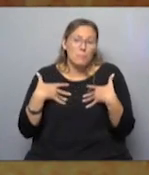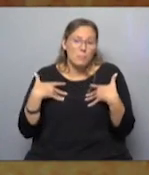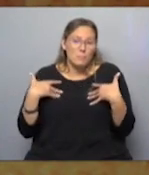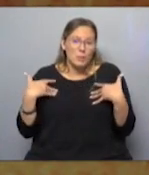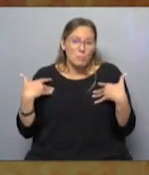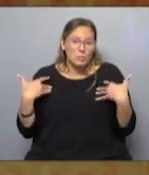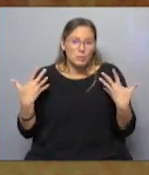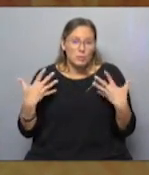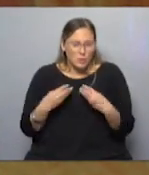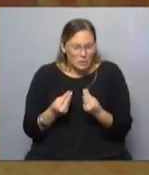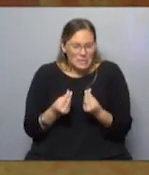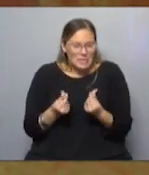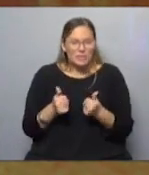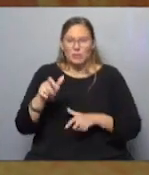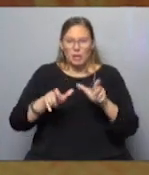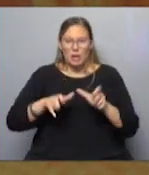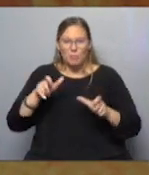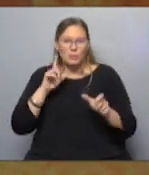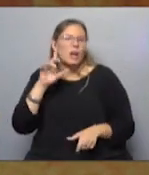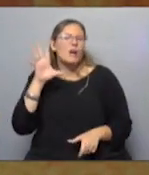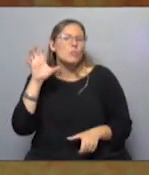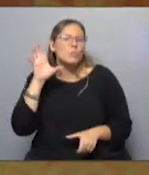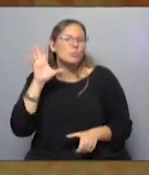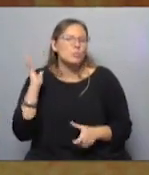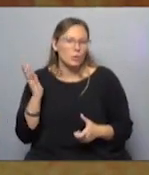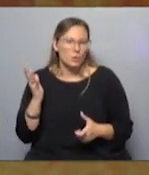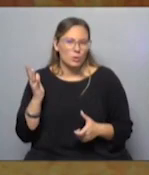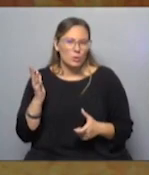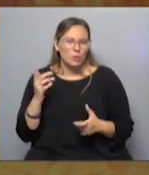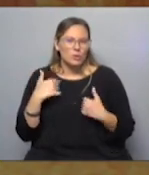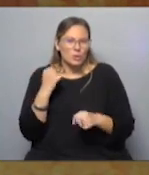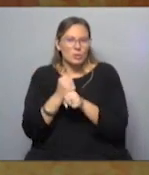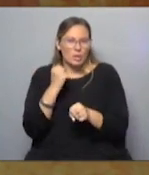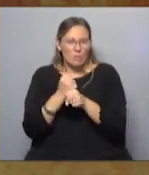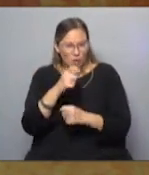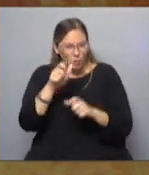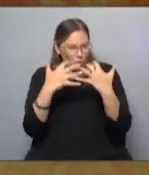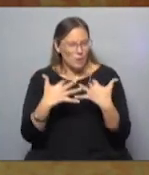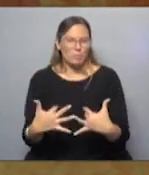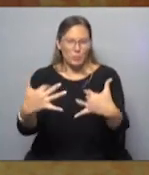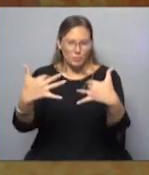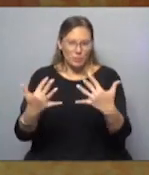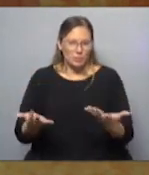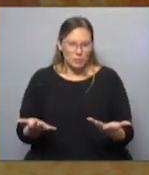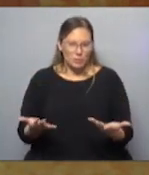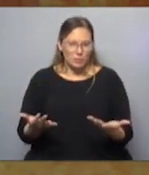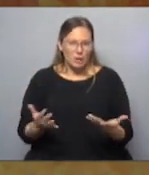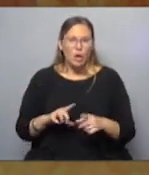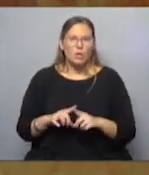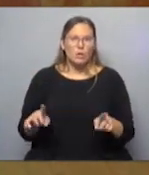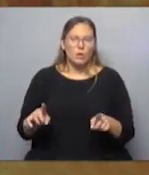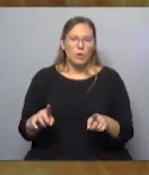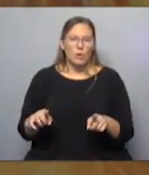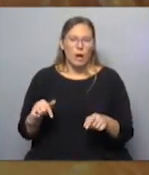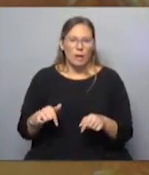cosas siento a la gente yo lo escucho decir yo yo trabajo con el público entender digamos no es que lo